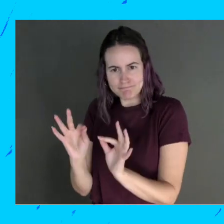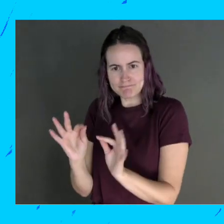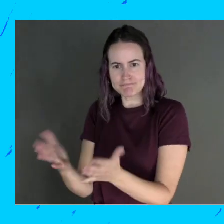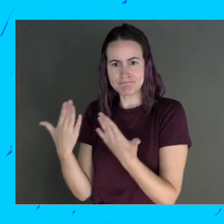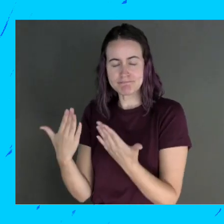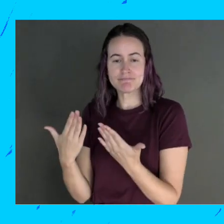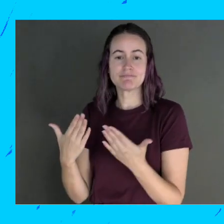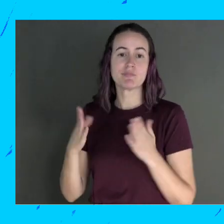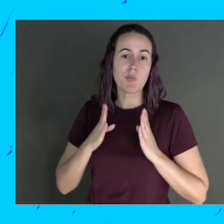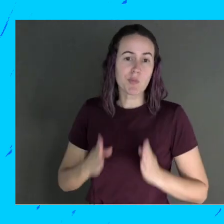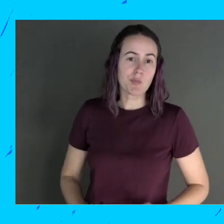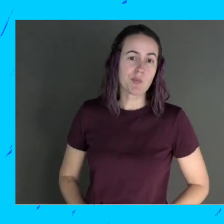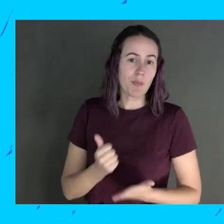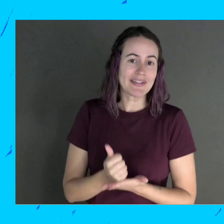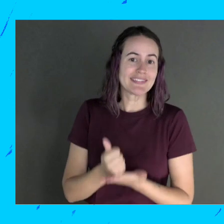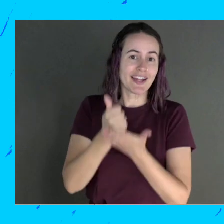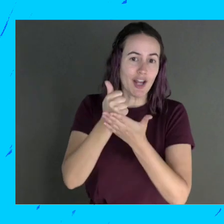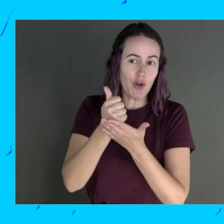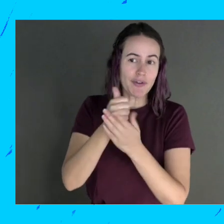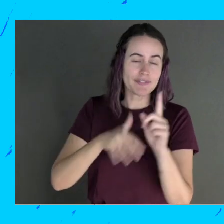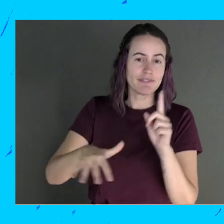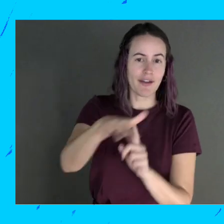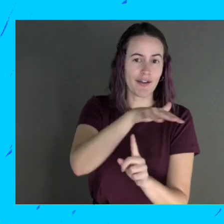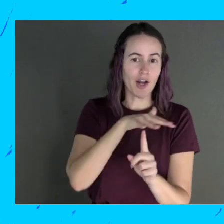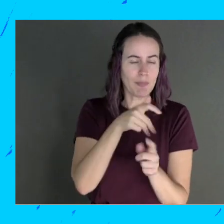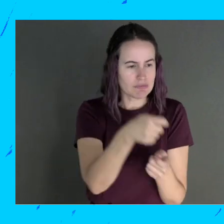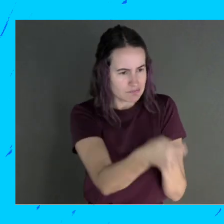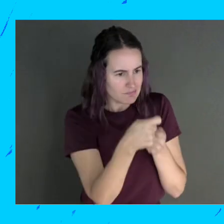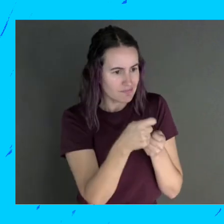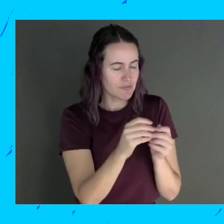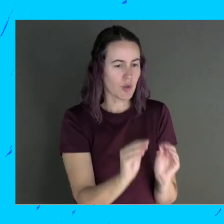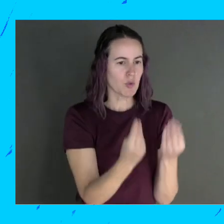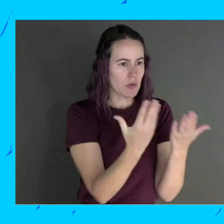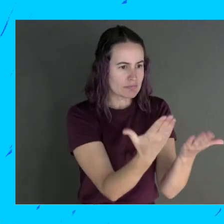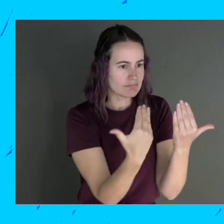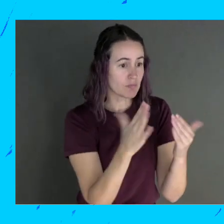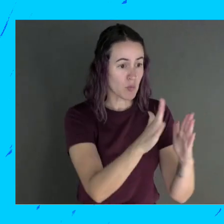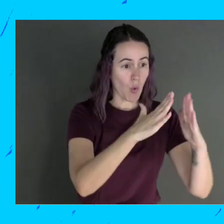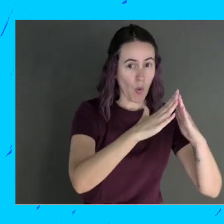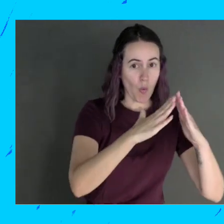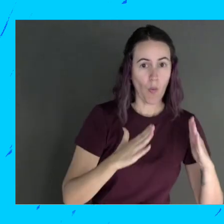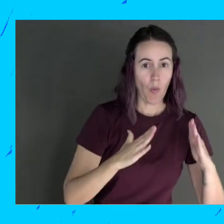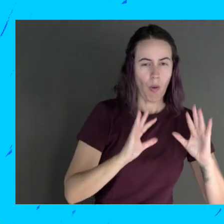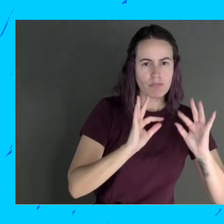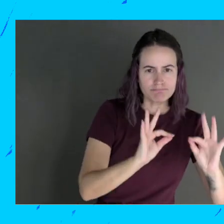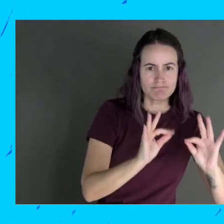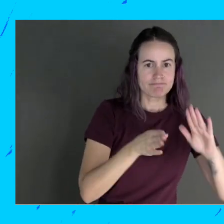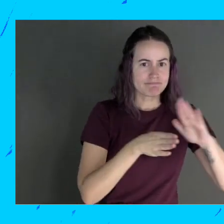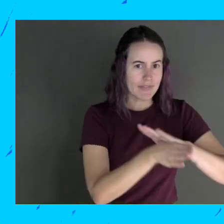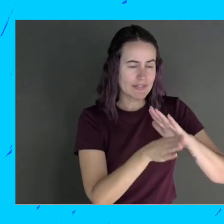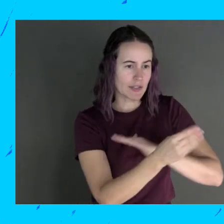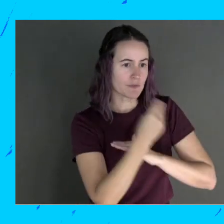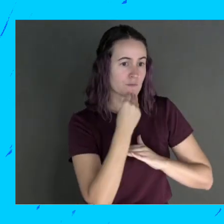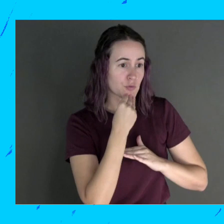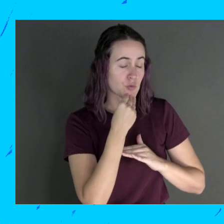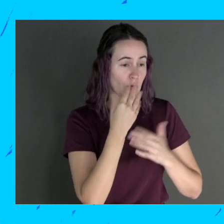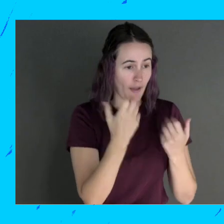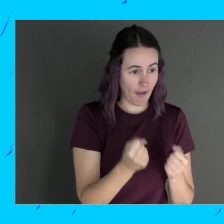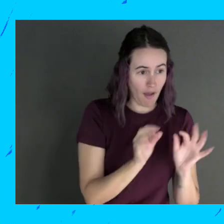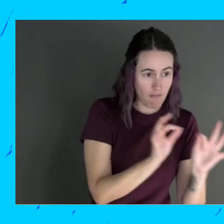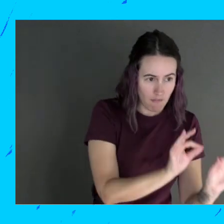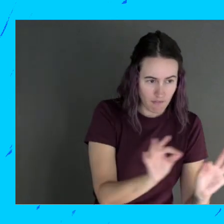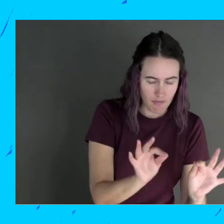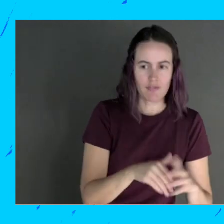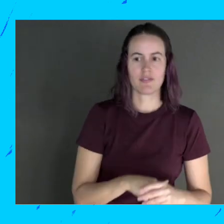alimentos y nutrición. En situaciones humanitarias podemos invitar a los jóvenes para asegurar que sus hogares puedan